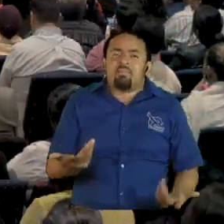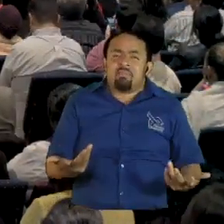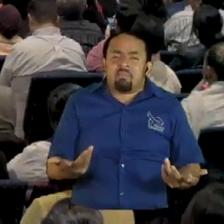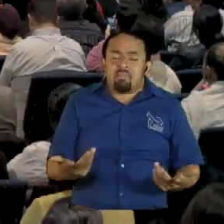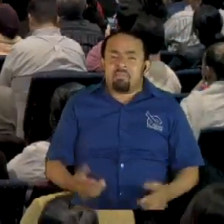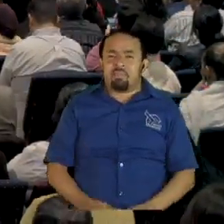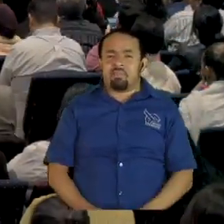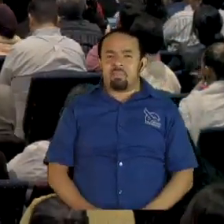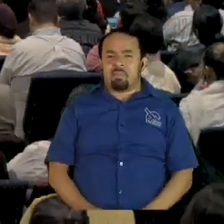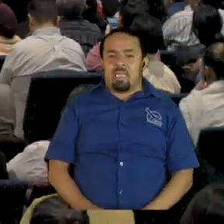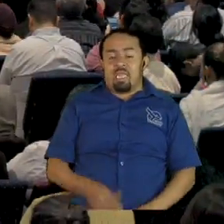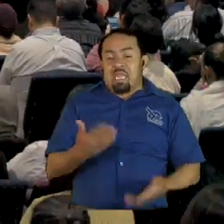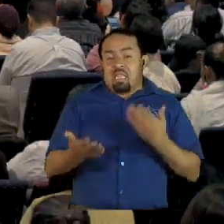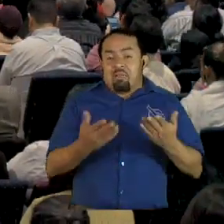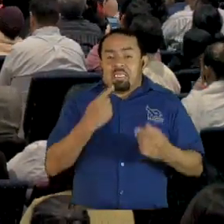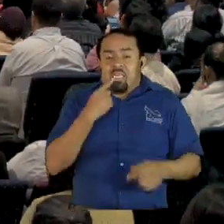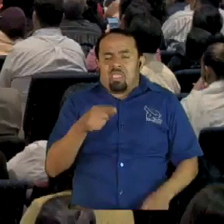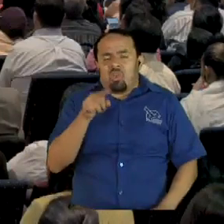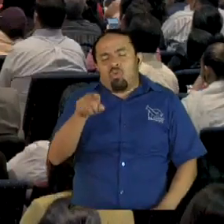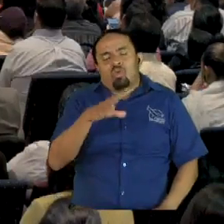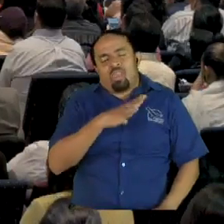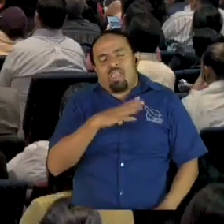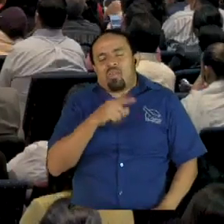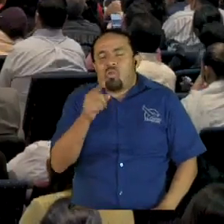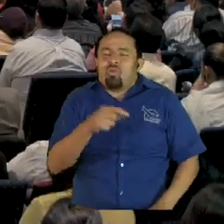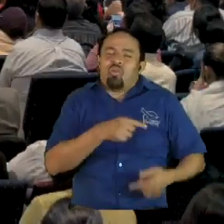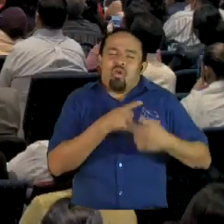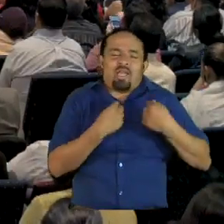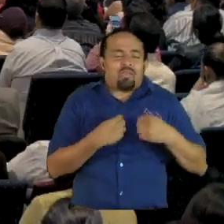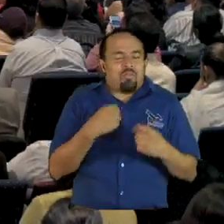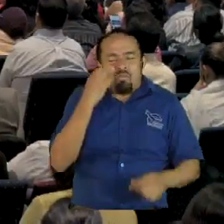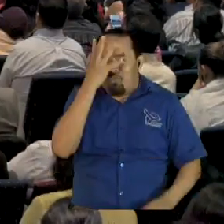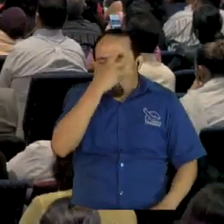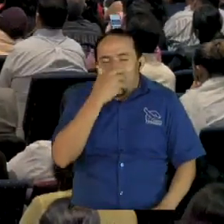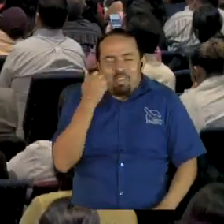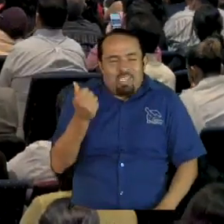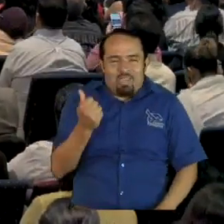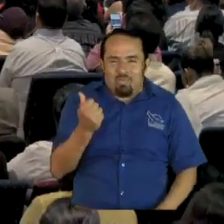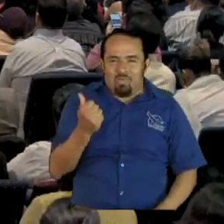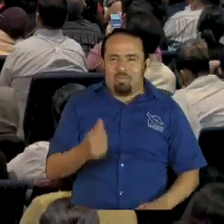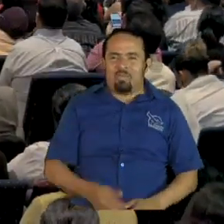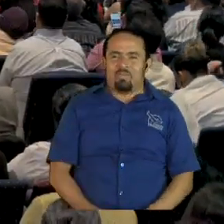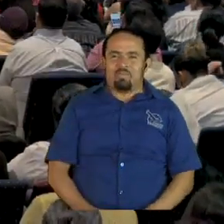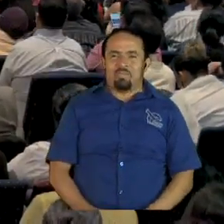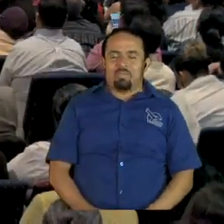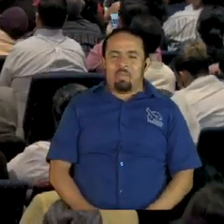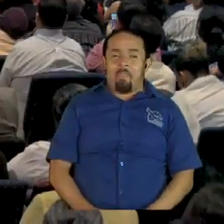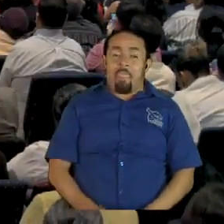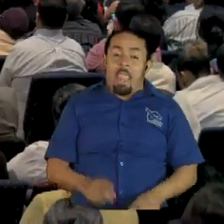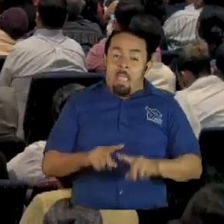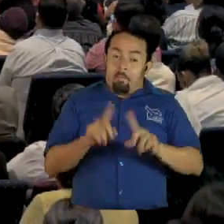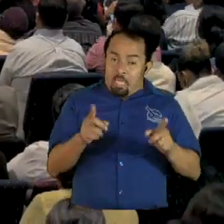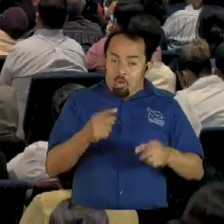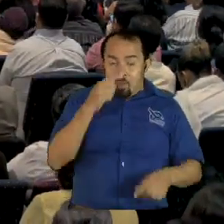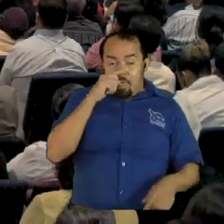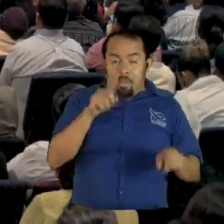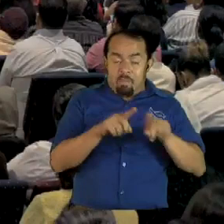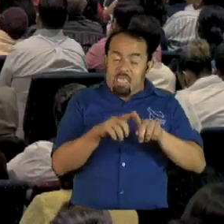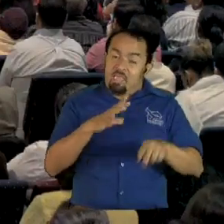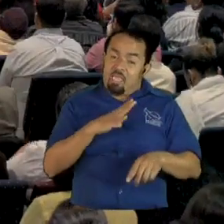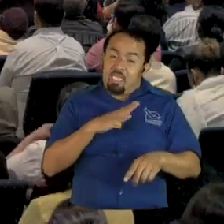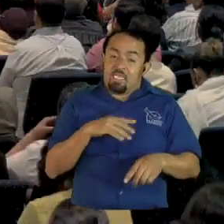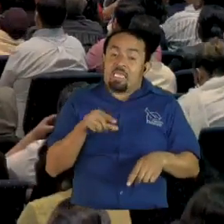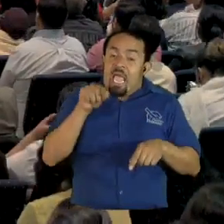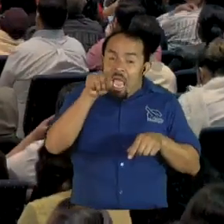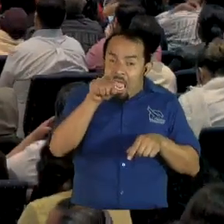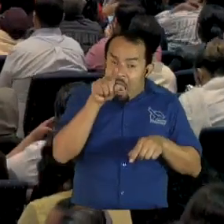A veces te dicen, tú tienes un corazón noble. Sí, en parte sí, pero también ha de haber más de alguna cosa